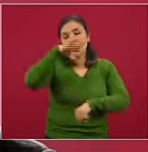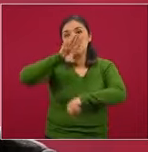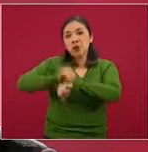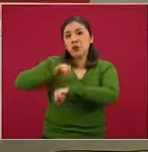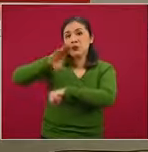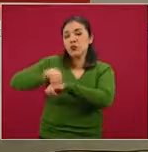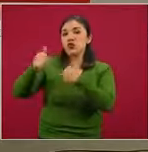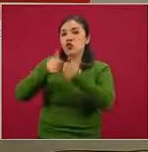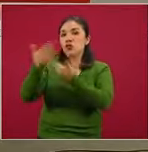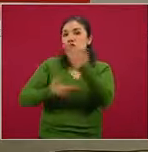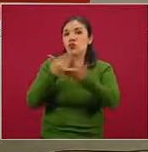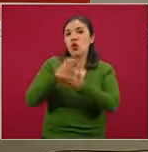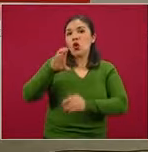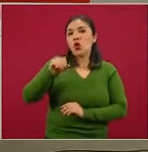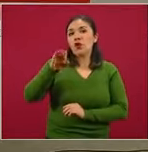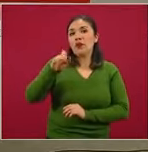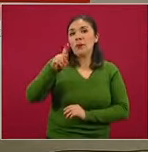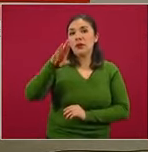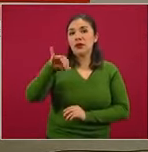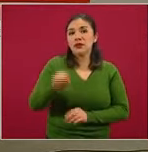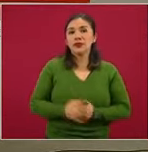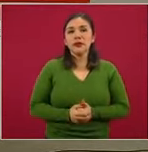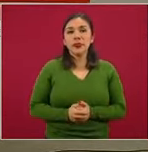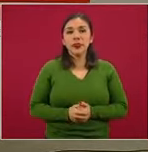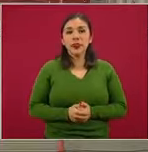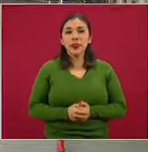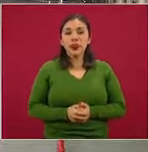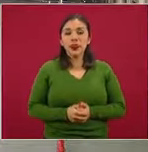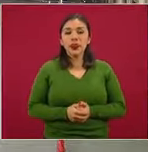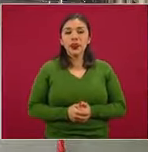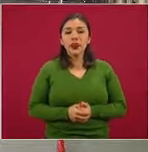solicitudes ante COFEPRIS.